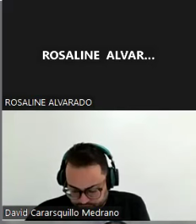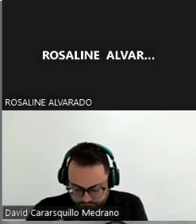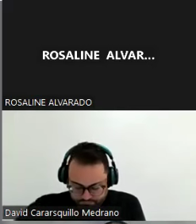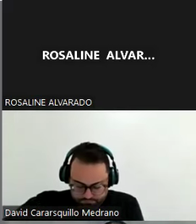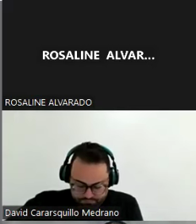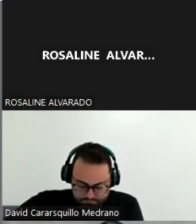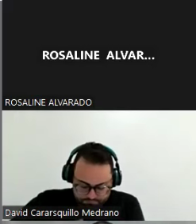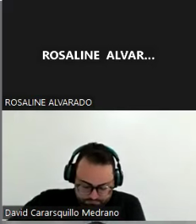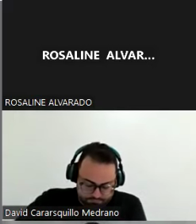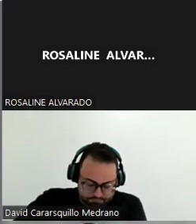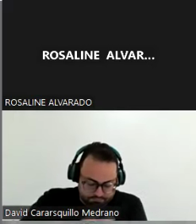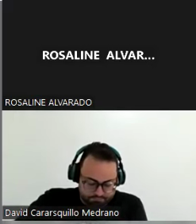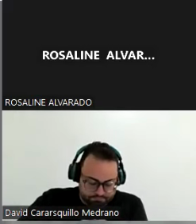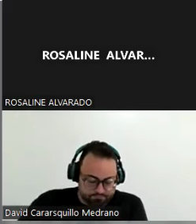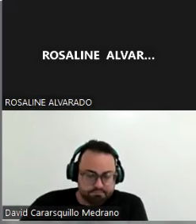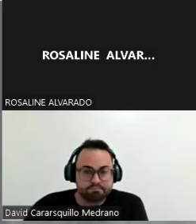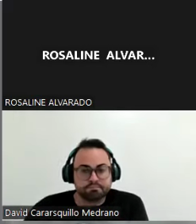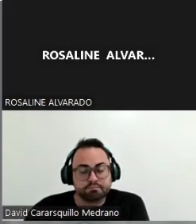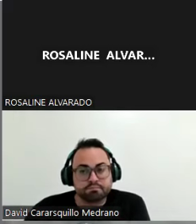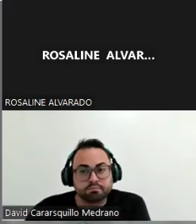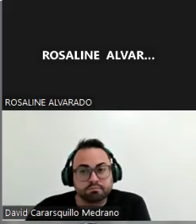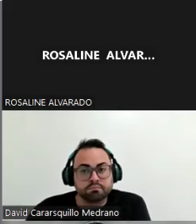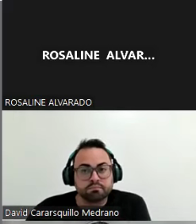Se escucha un poco mejor.